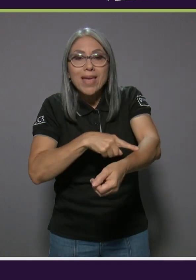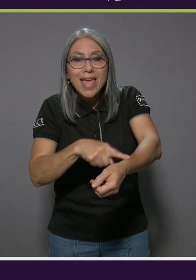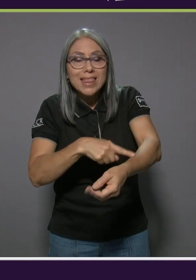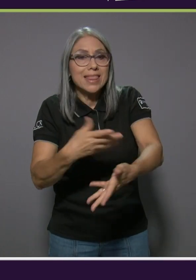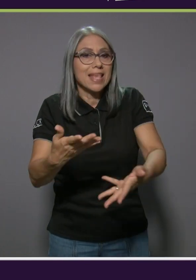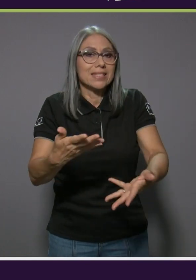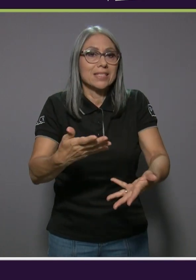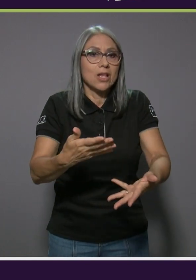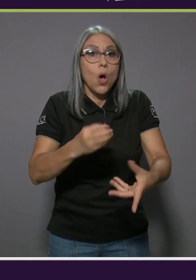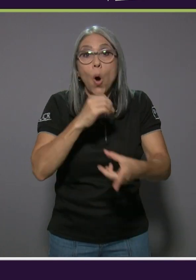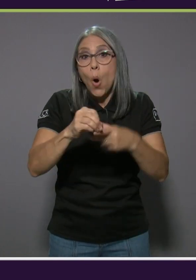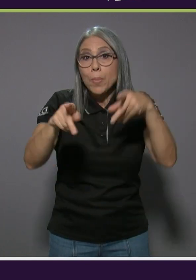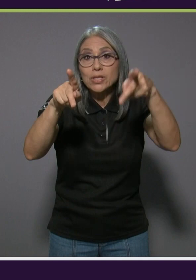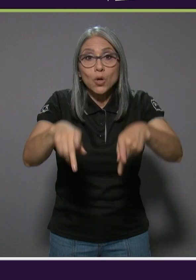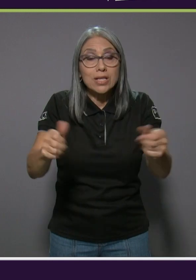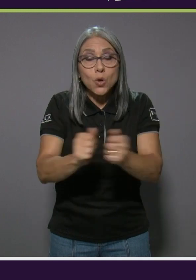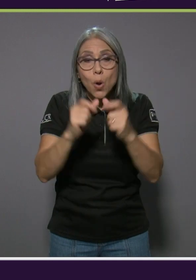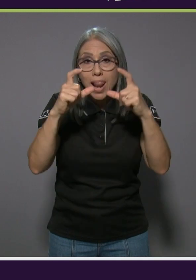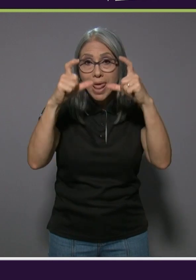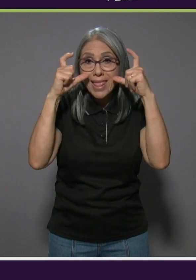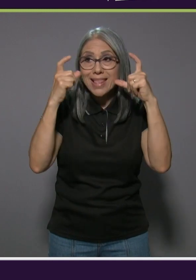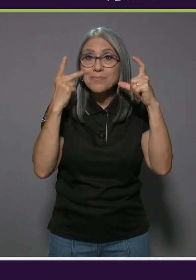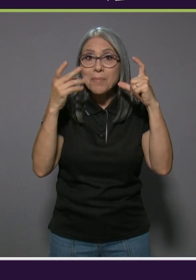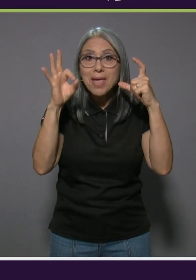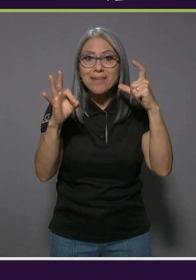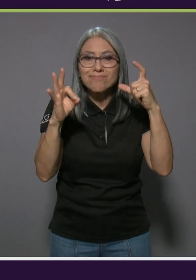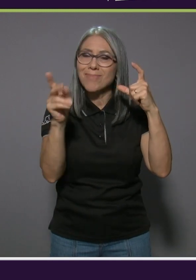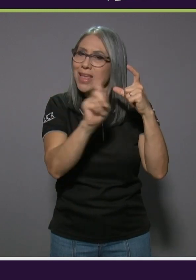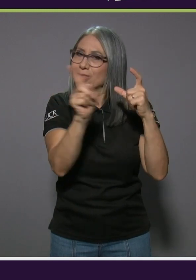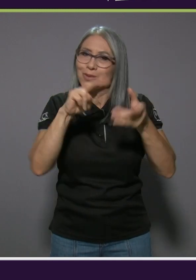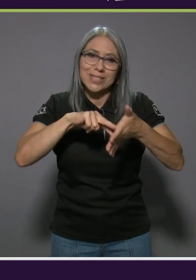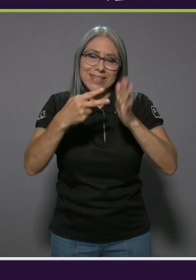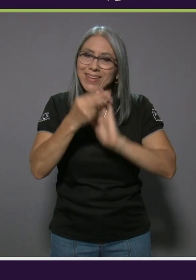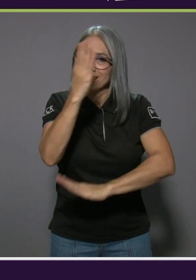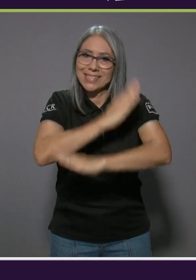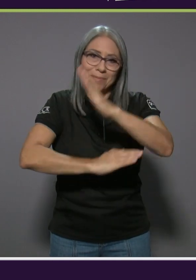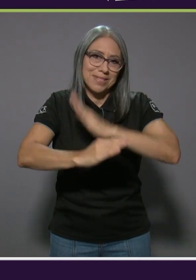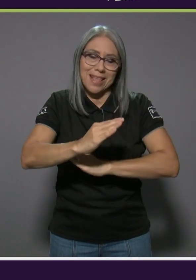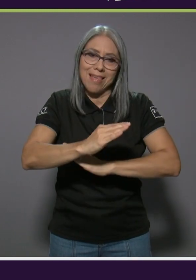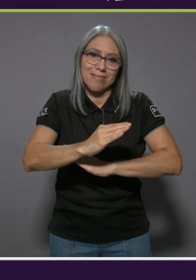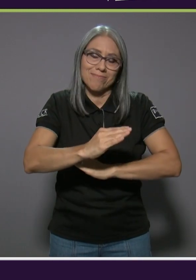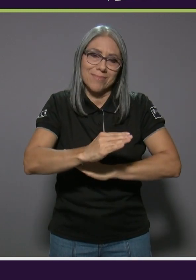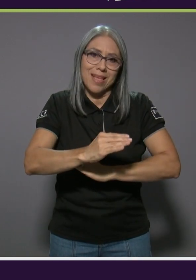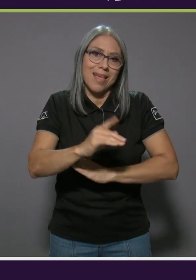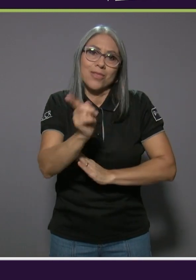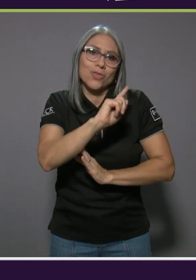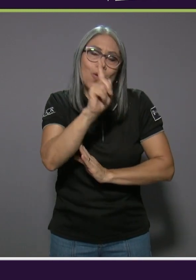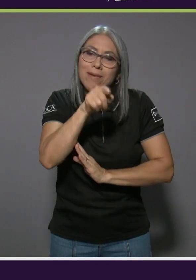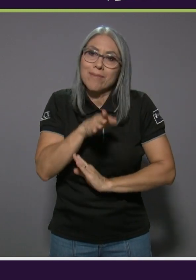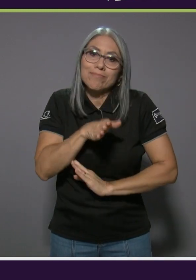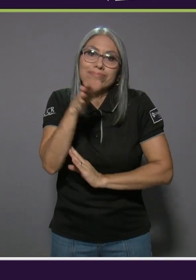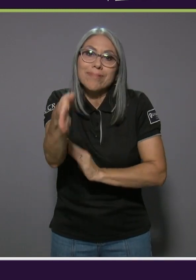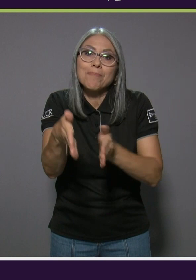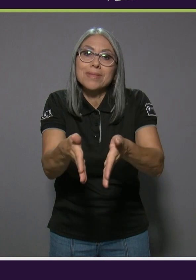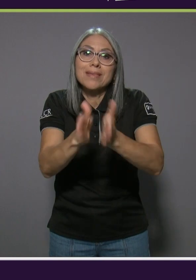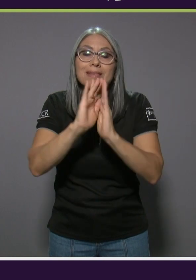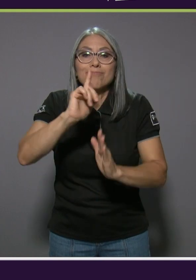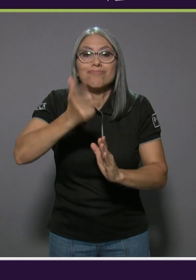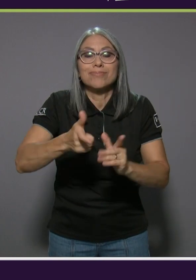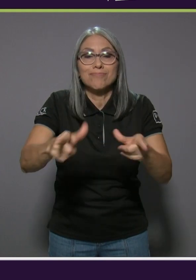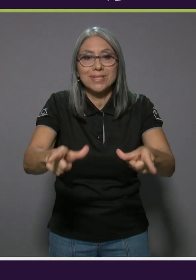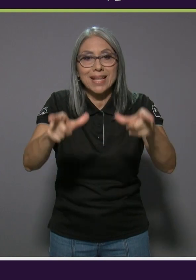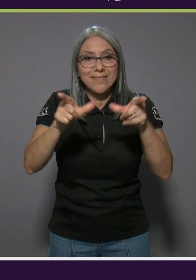ver perfectamente, no son personas con discapacidad, para que no saturemos el servicio, ¿verdad?, de CONAPDIS,